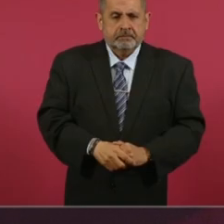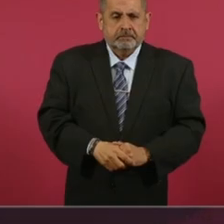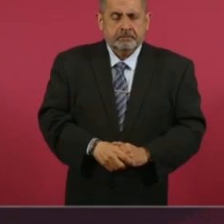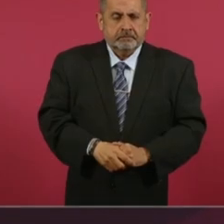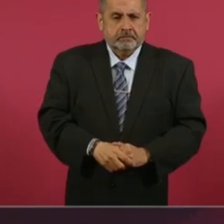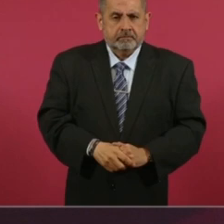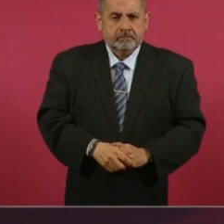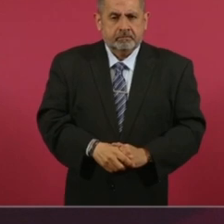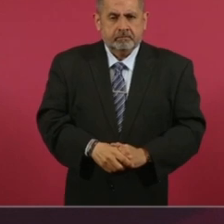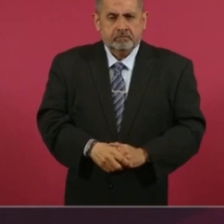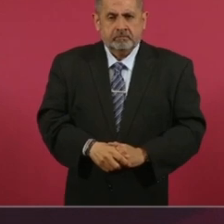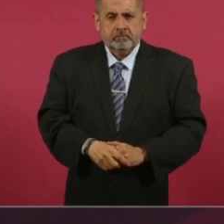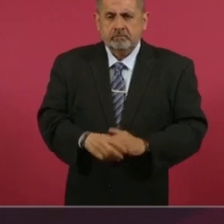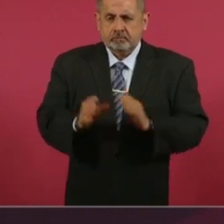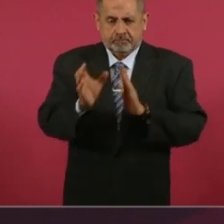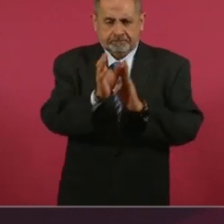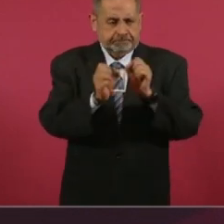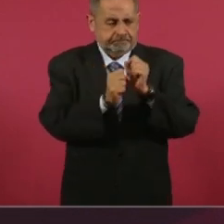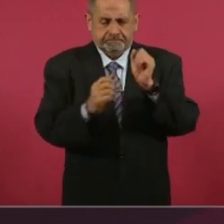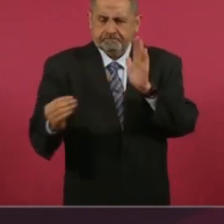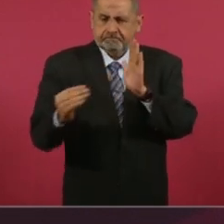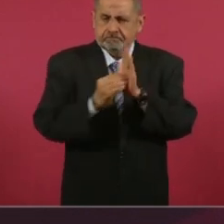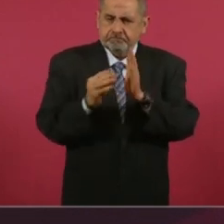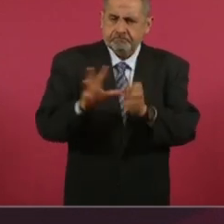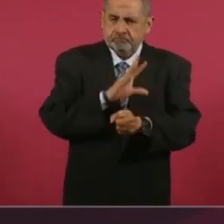legal? Todo queremos que sea constitucional.